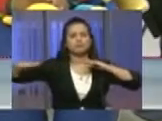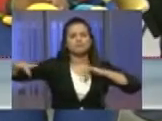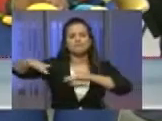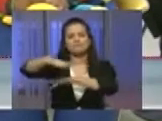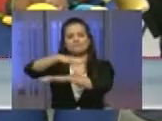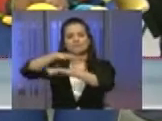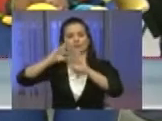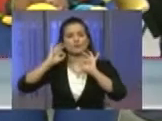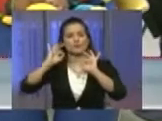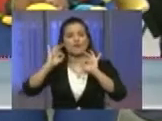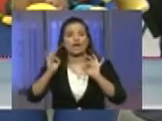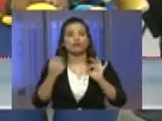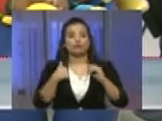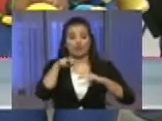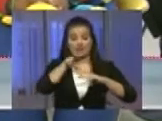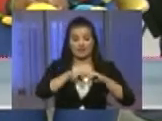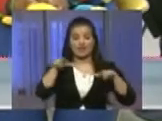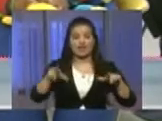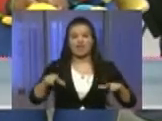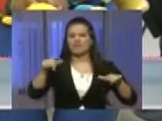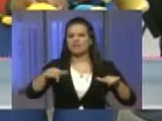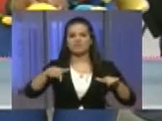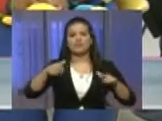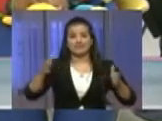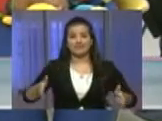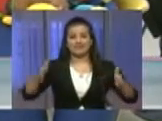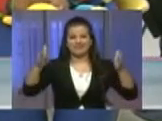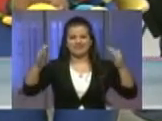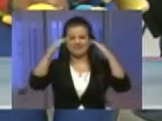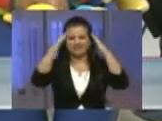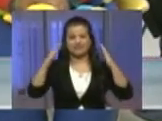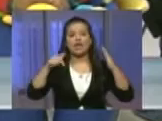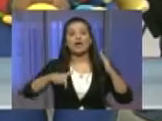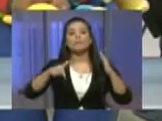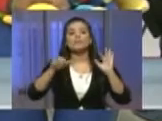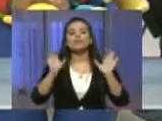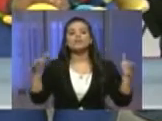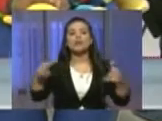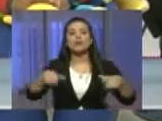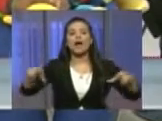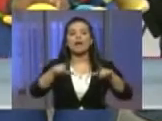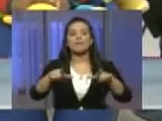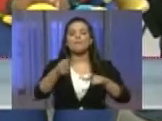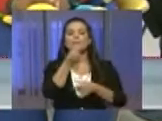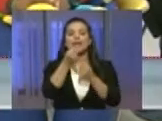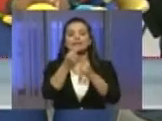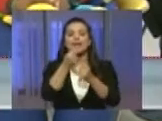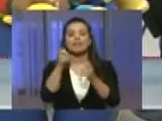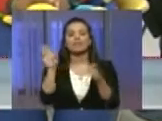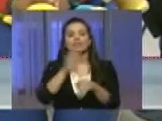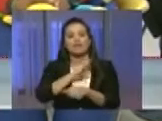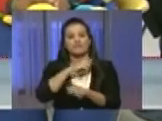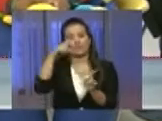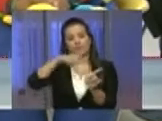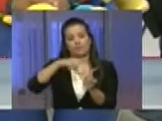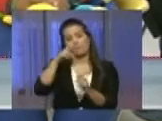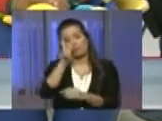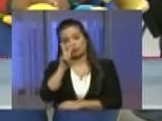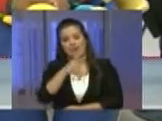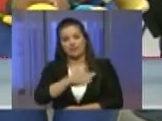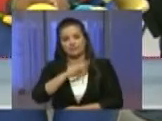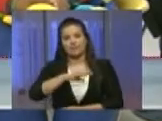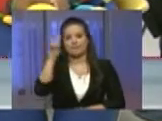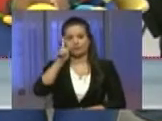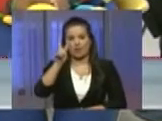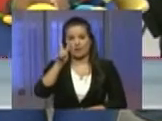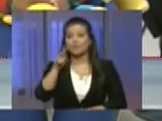espacio desde el set de prensa de la delegación Venezolana en una instalación que